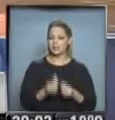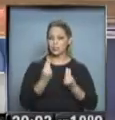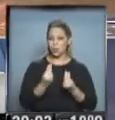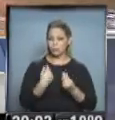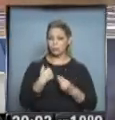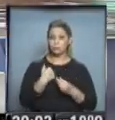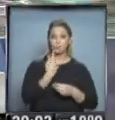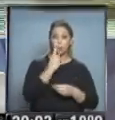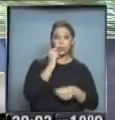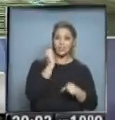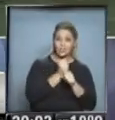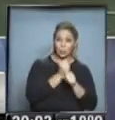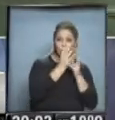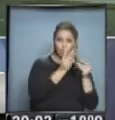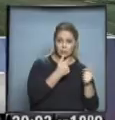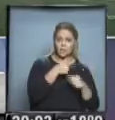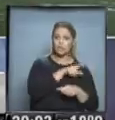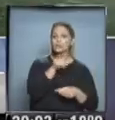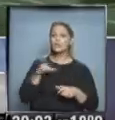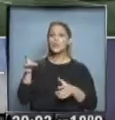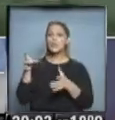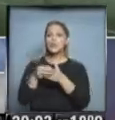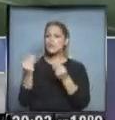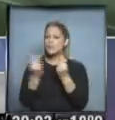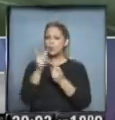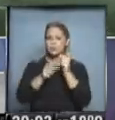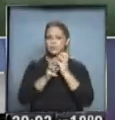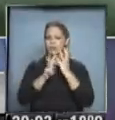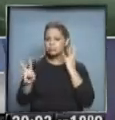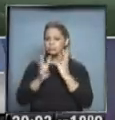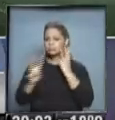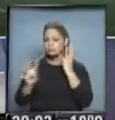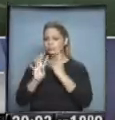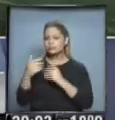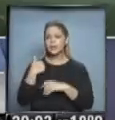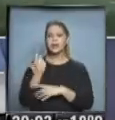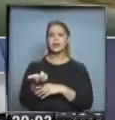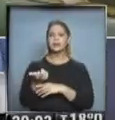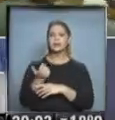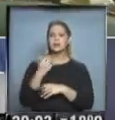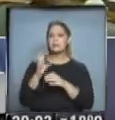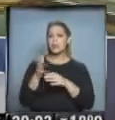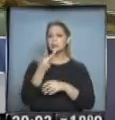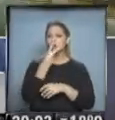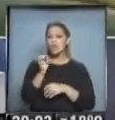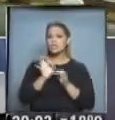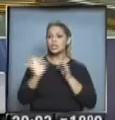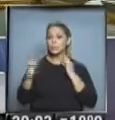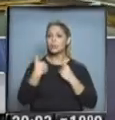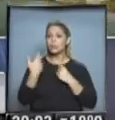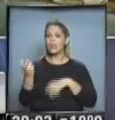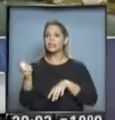jornada laboral. Los principales terminales se poblaron de pasajeros que hacían colas de hasta 200 metros para